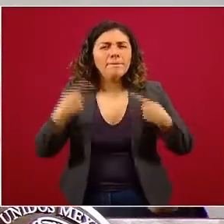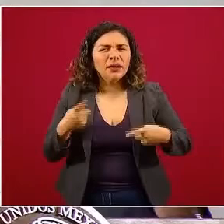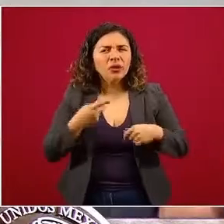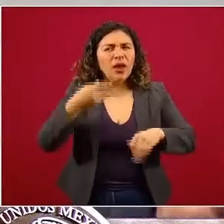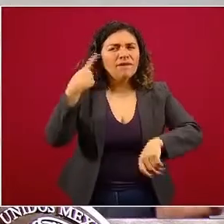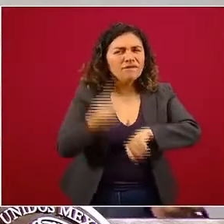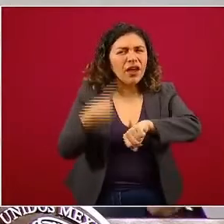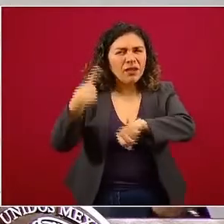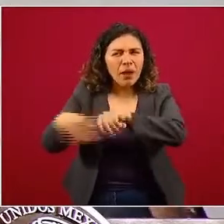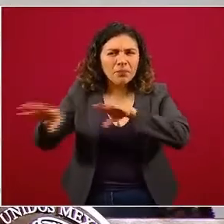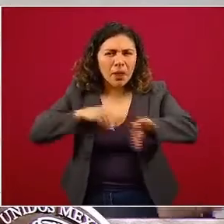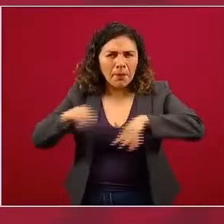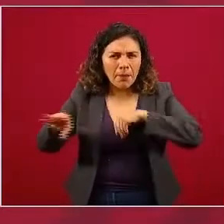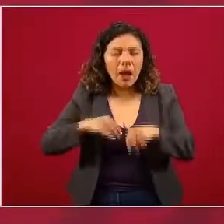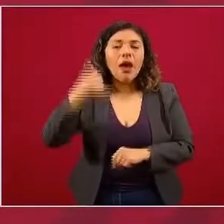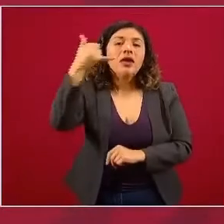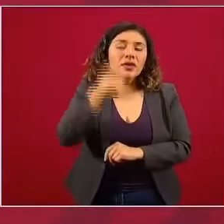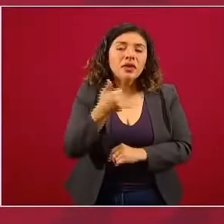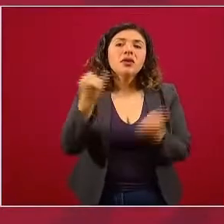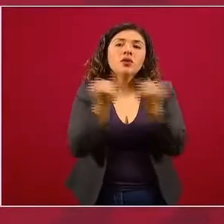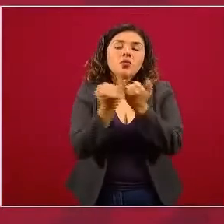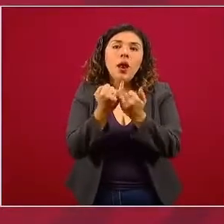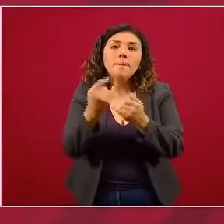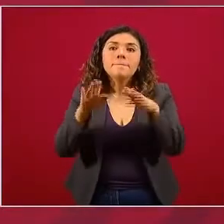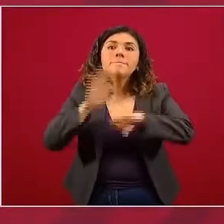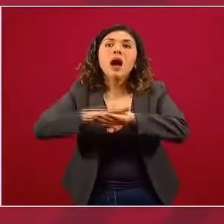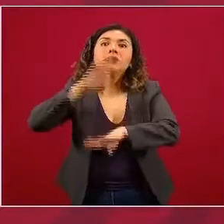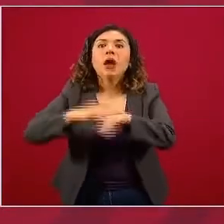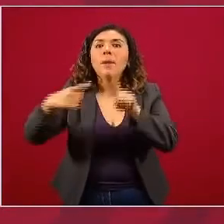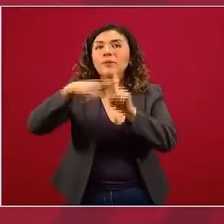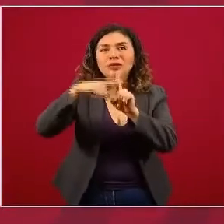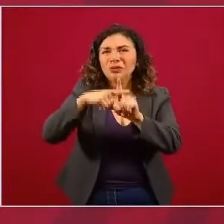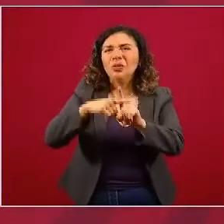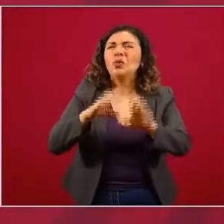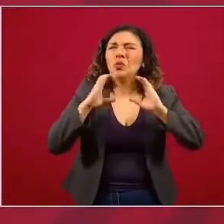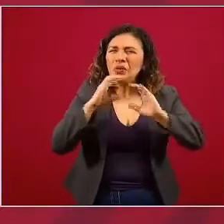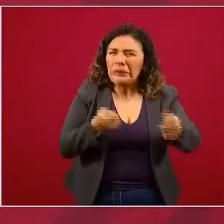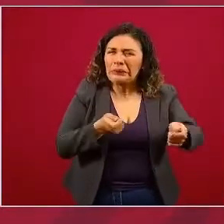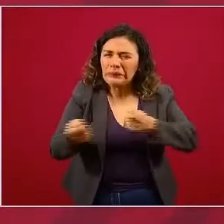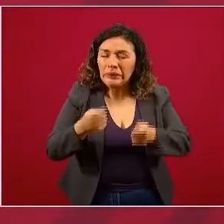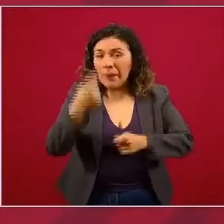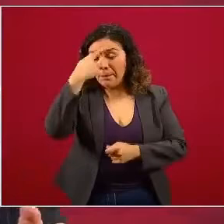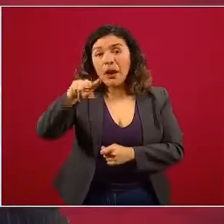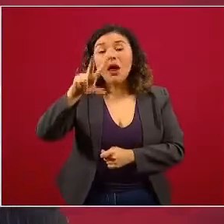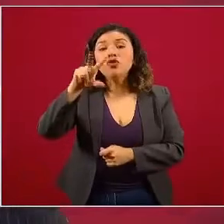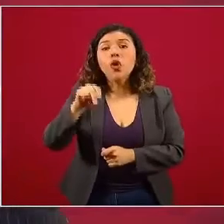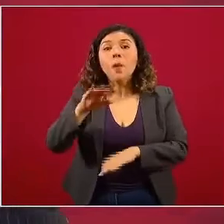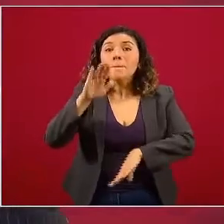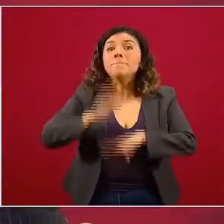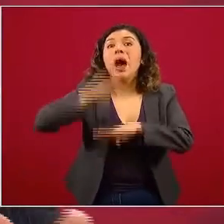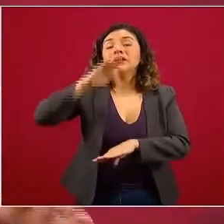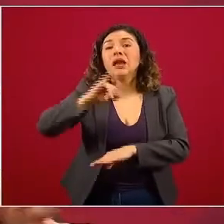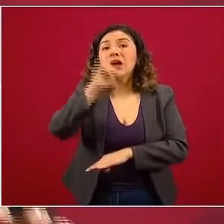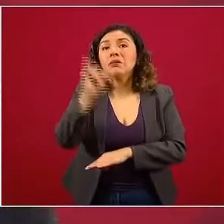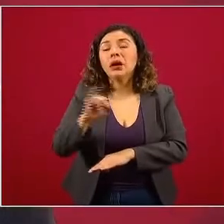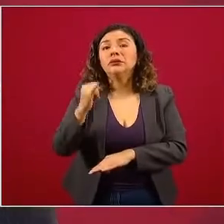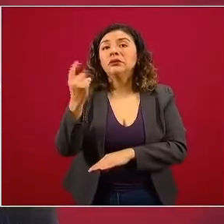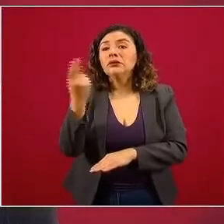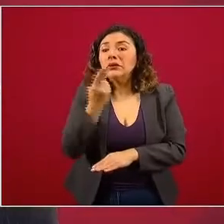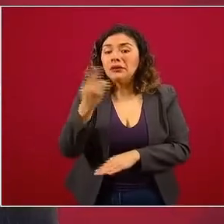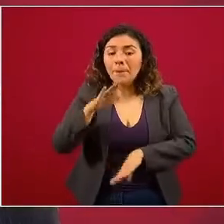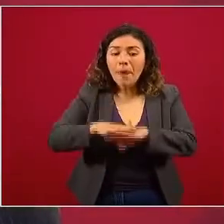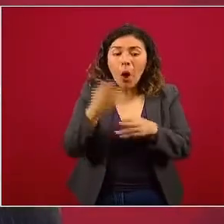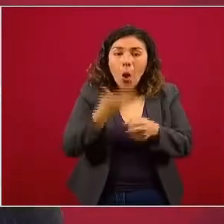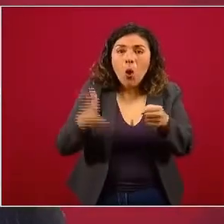contagios y por consiguiente la frecuencia diaria de casos, de modo que nunca tengamos más casos de enfermedad que